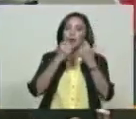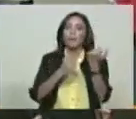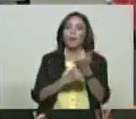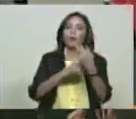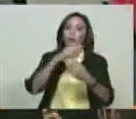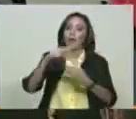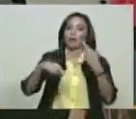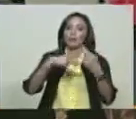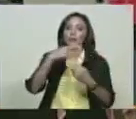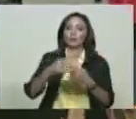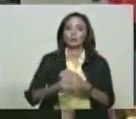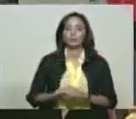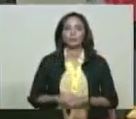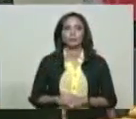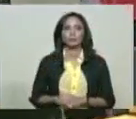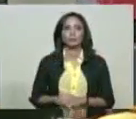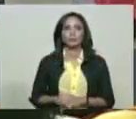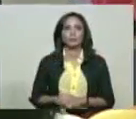yo les digo una cosa